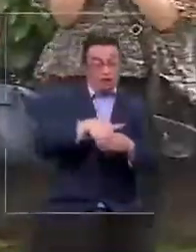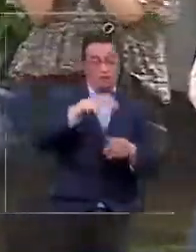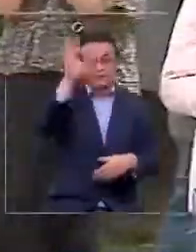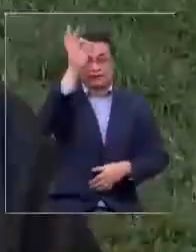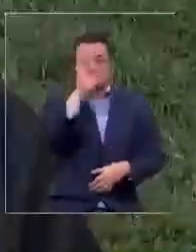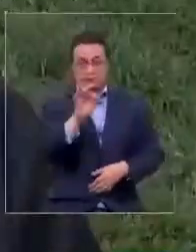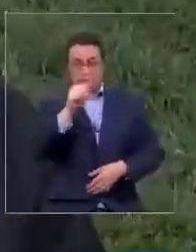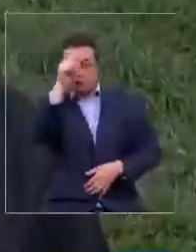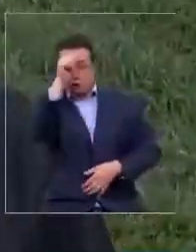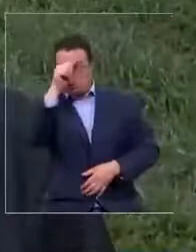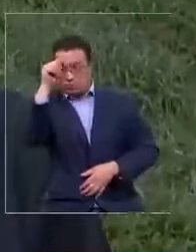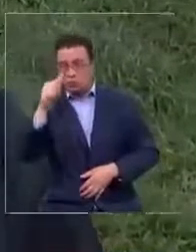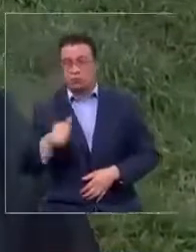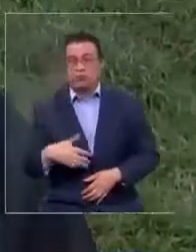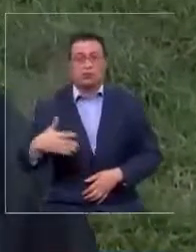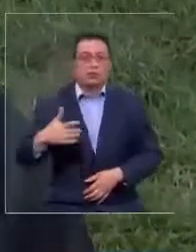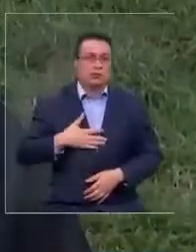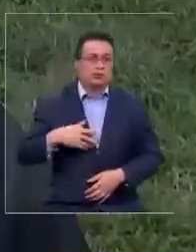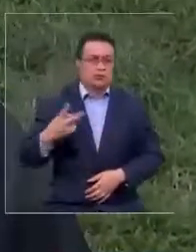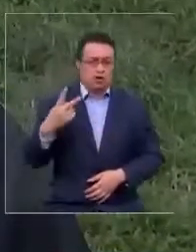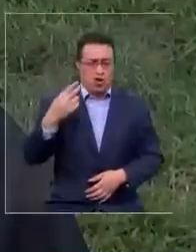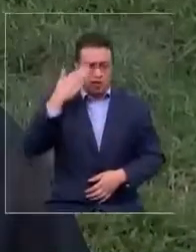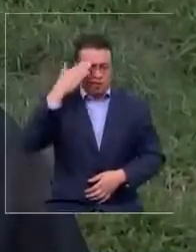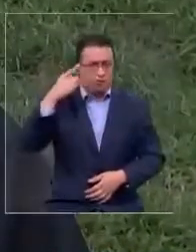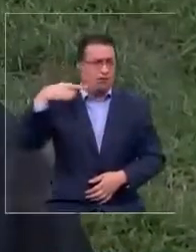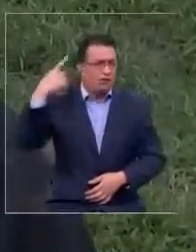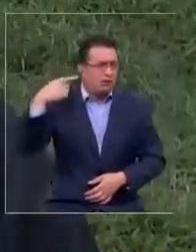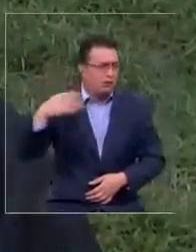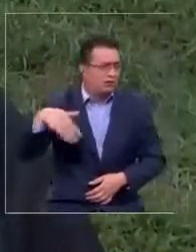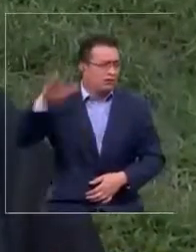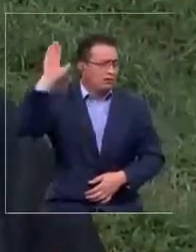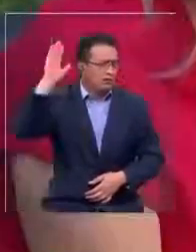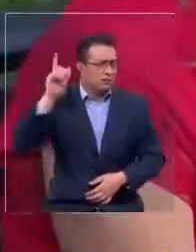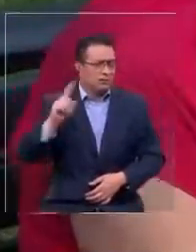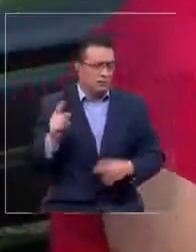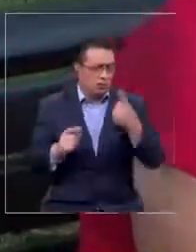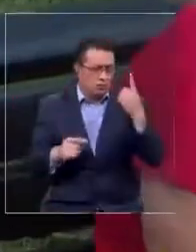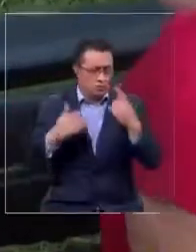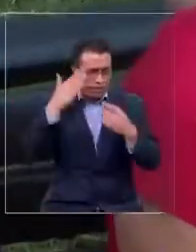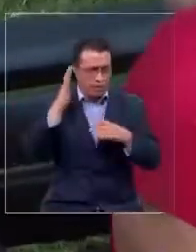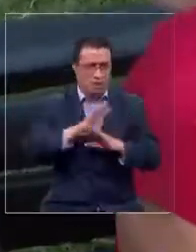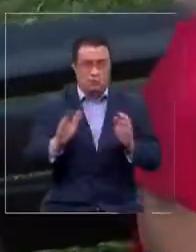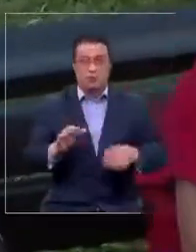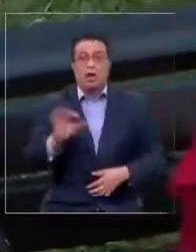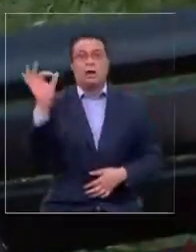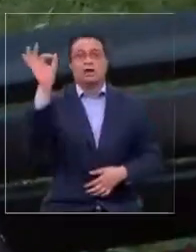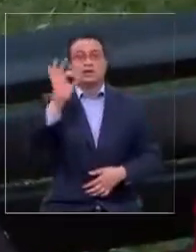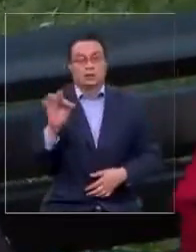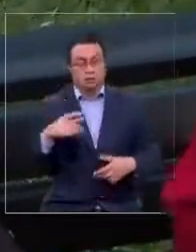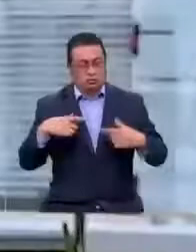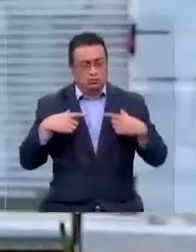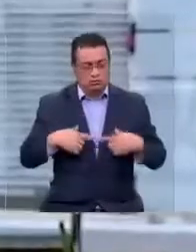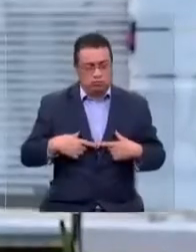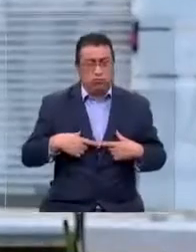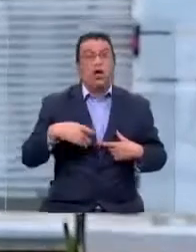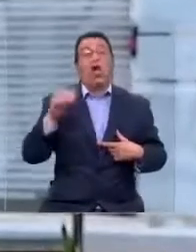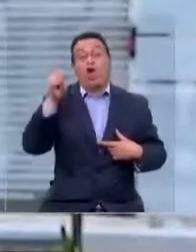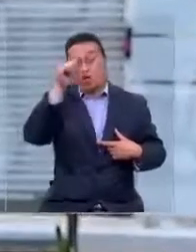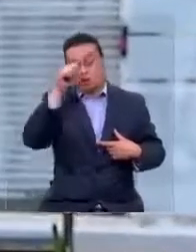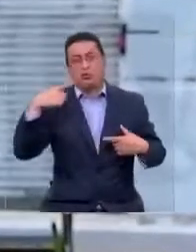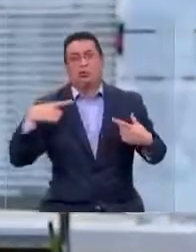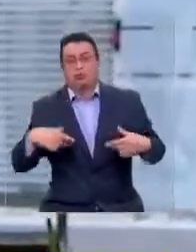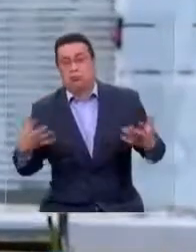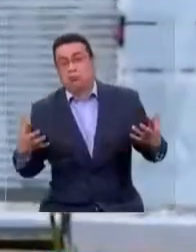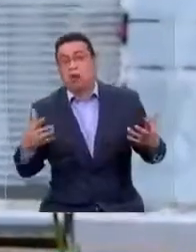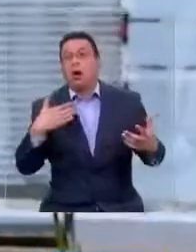domingo. Para mí es una locura 2 días. Un solo día nomás. El sábado para descansar el domingo. Yo creo que lo que se tiene